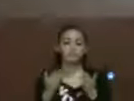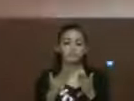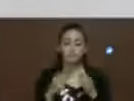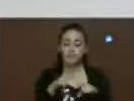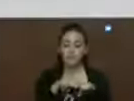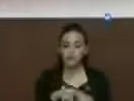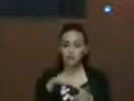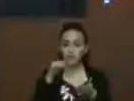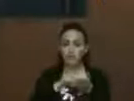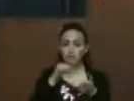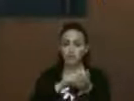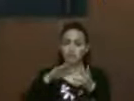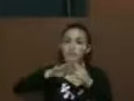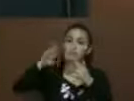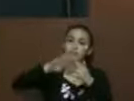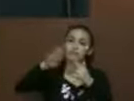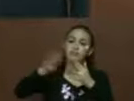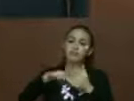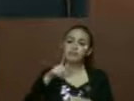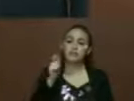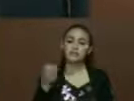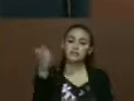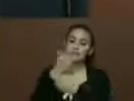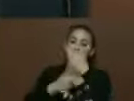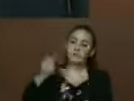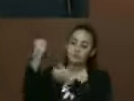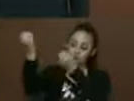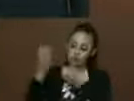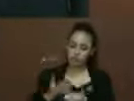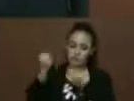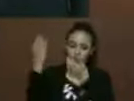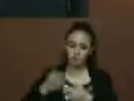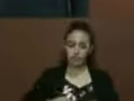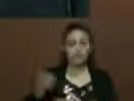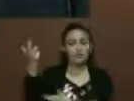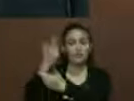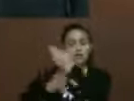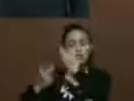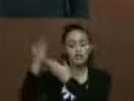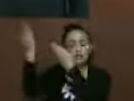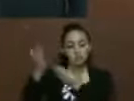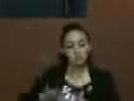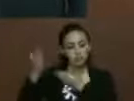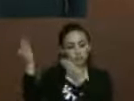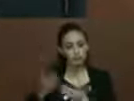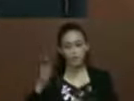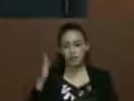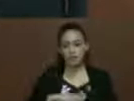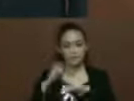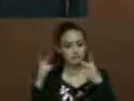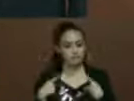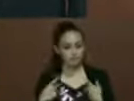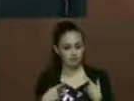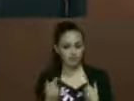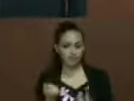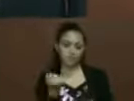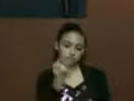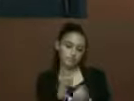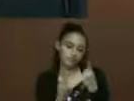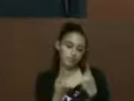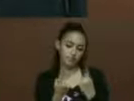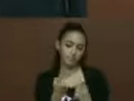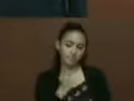migrando, hay un flujo de regreso. Se están regresando muchos algunos